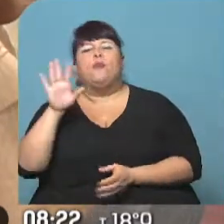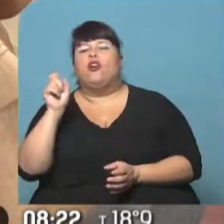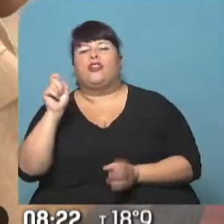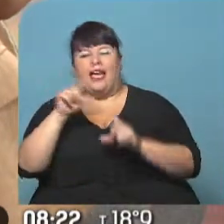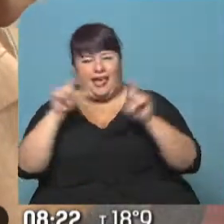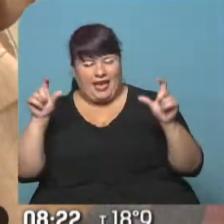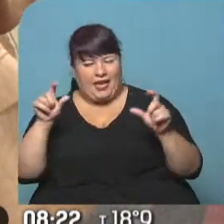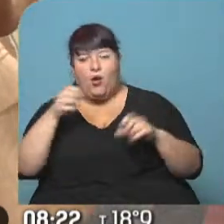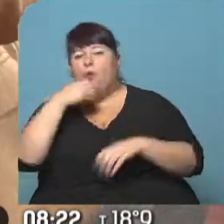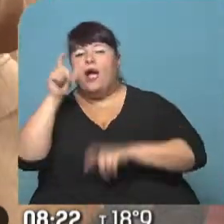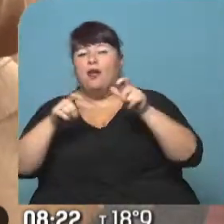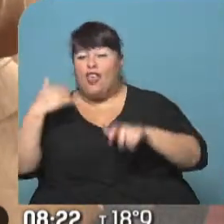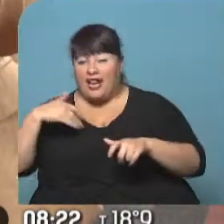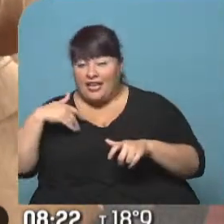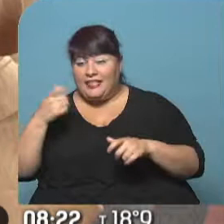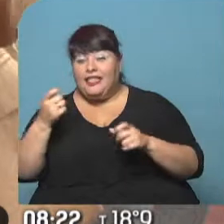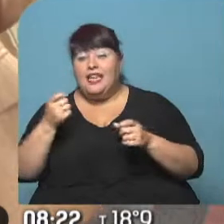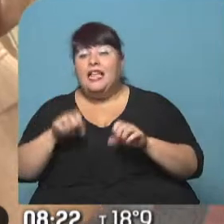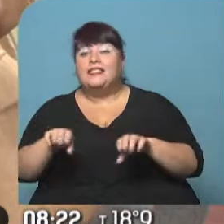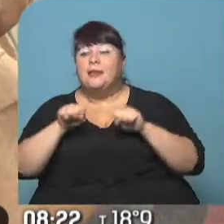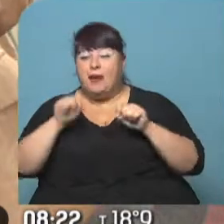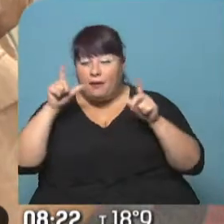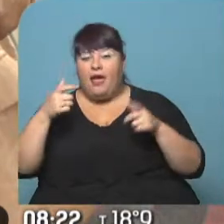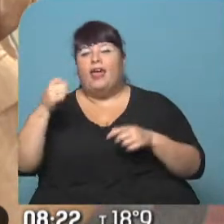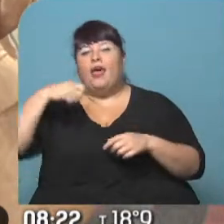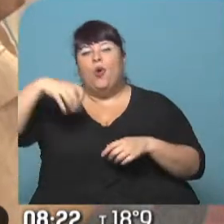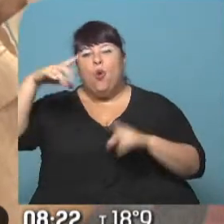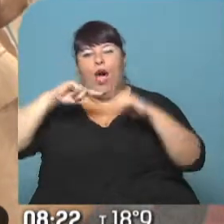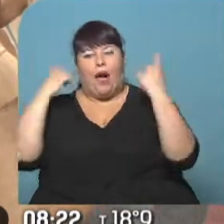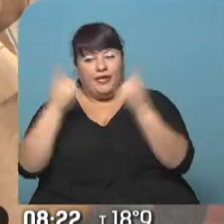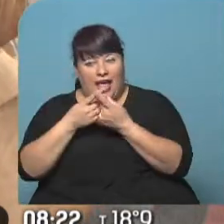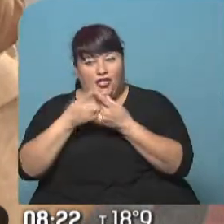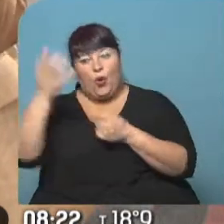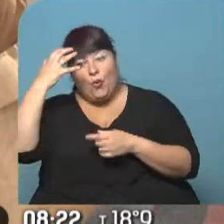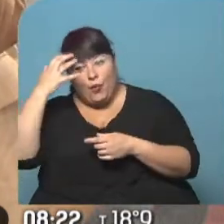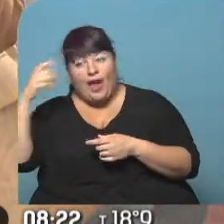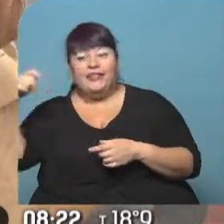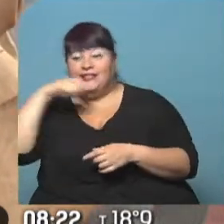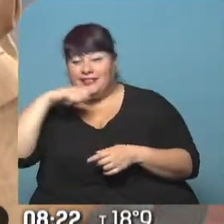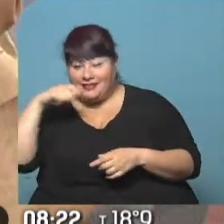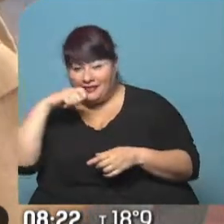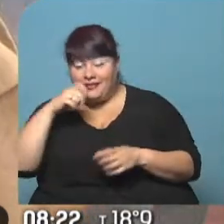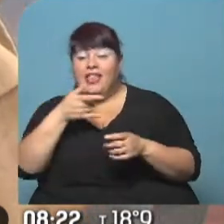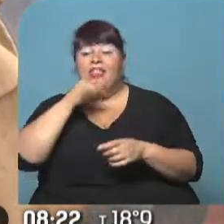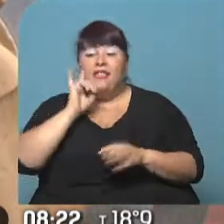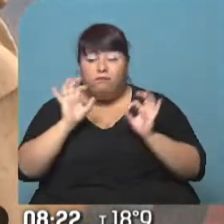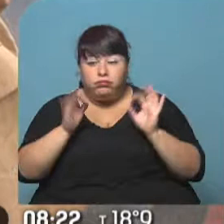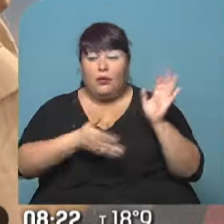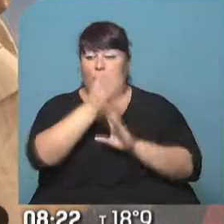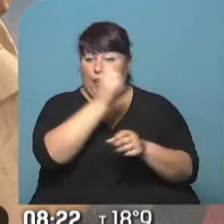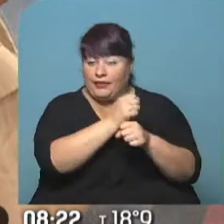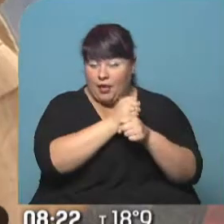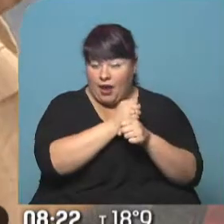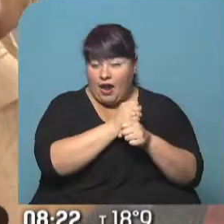arranca. Cualquier argentino que despierte temprano, encenderá la luz de su habitación, pasará por el baño, se cepillará los dientes, desayunará, irá al